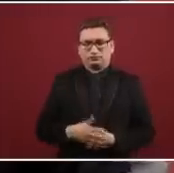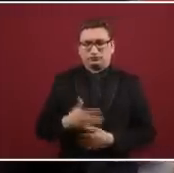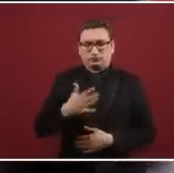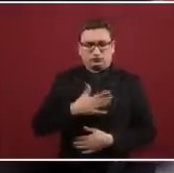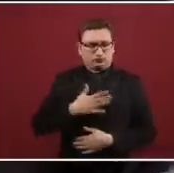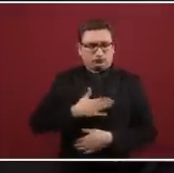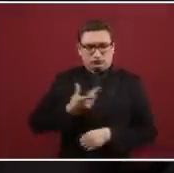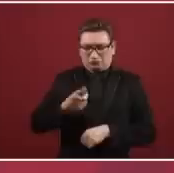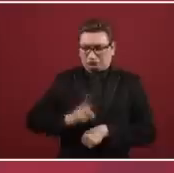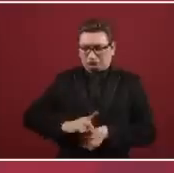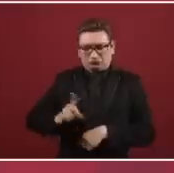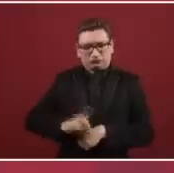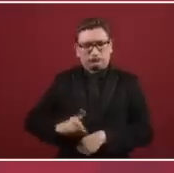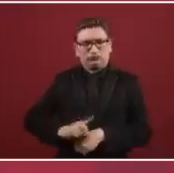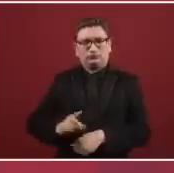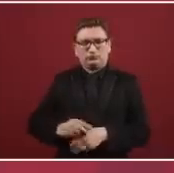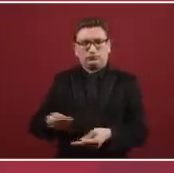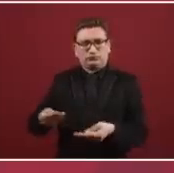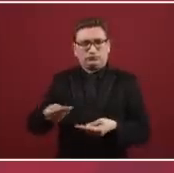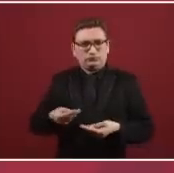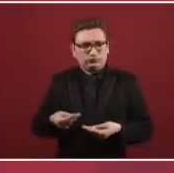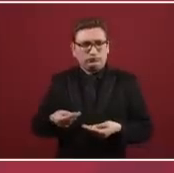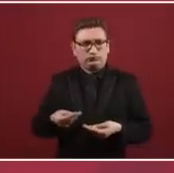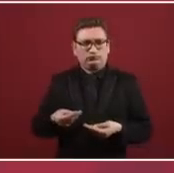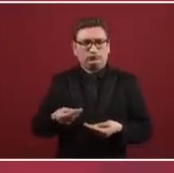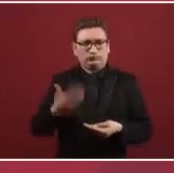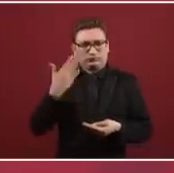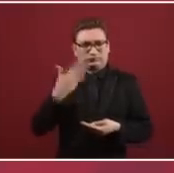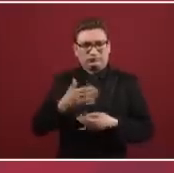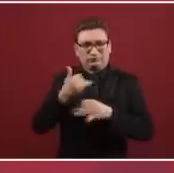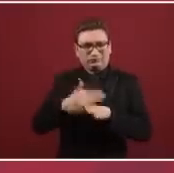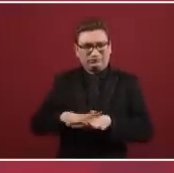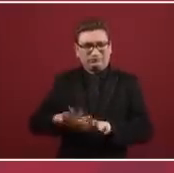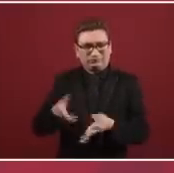reciba diariamente el parte,